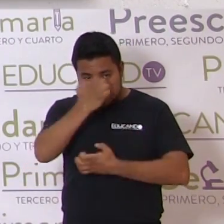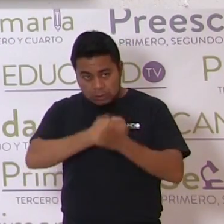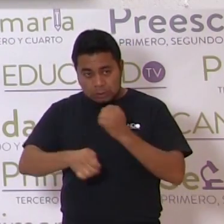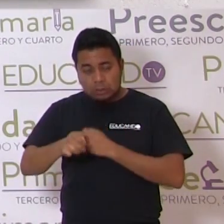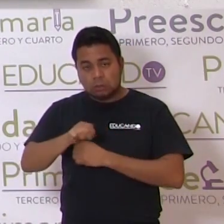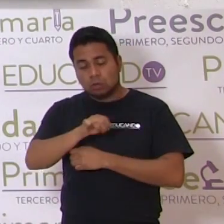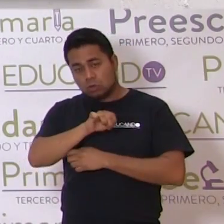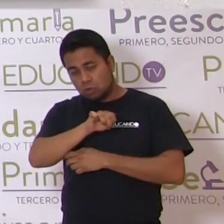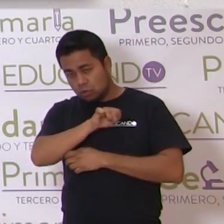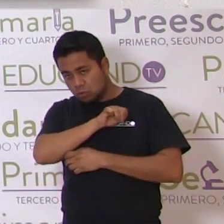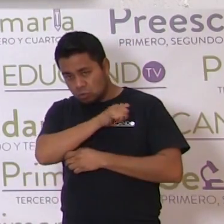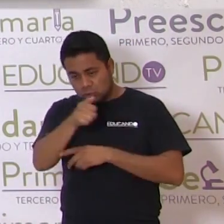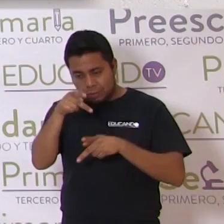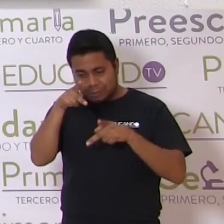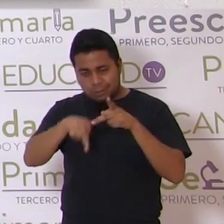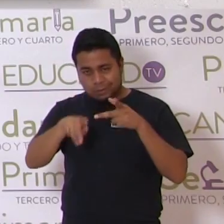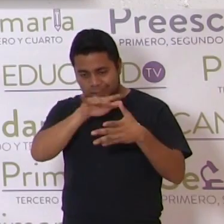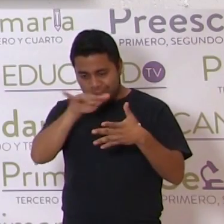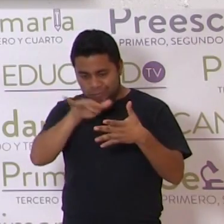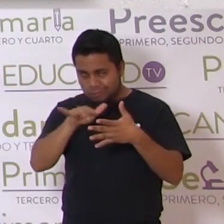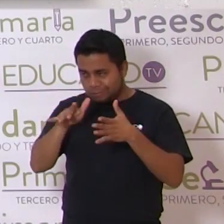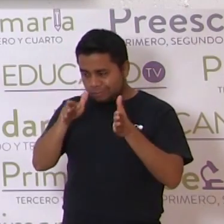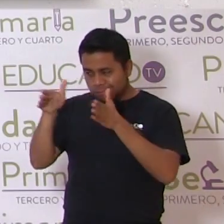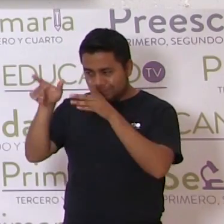otra parte del texto.